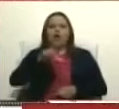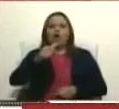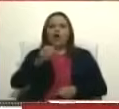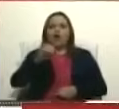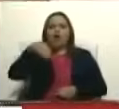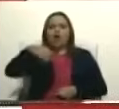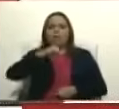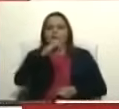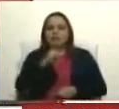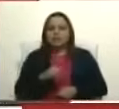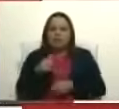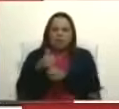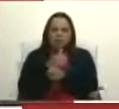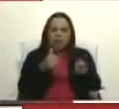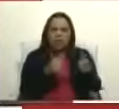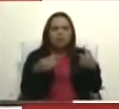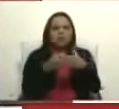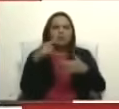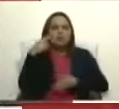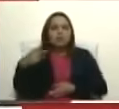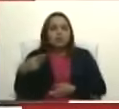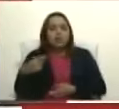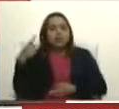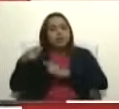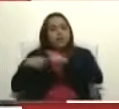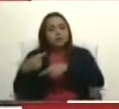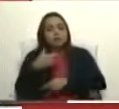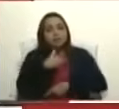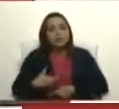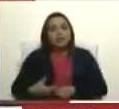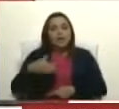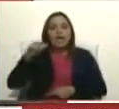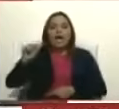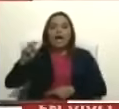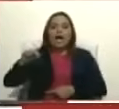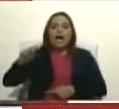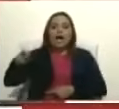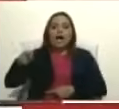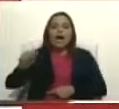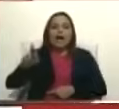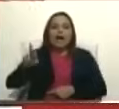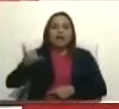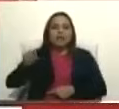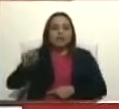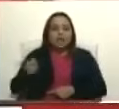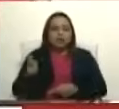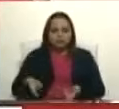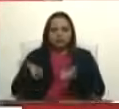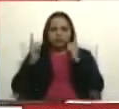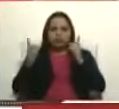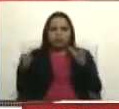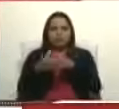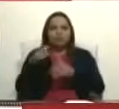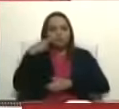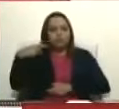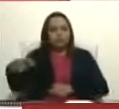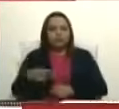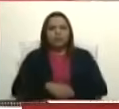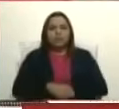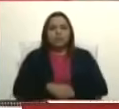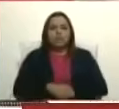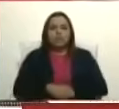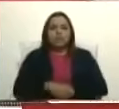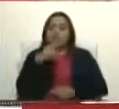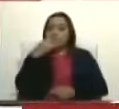los legalizó todos. Y él dijo, la Corte Internacional de Justicia no es competente. Y esa posición histórica la hemos mantenido